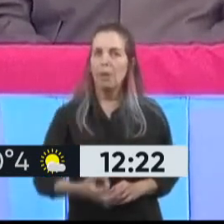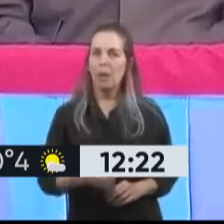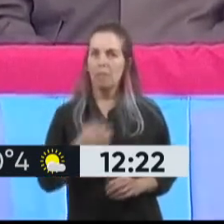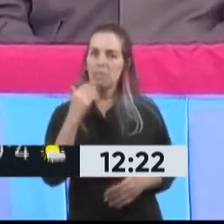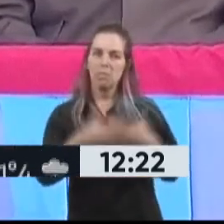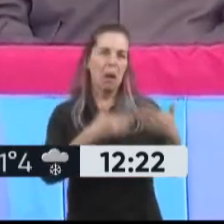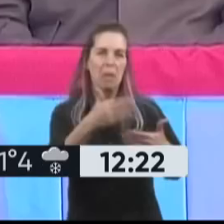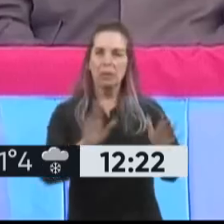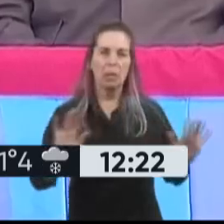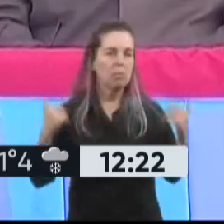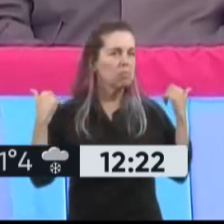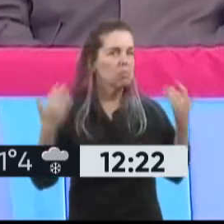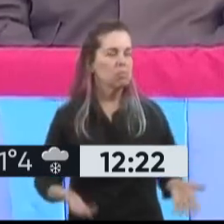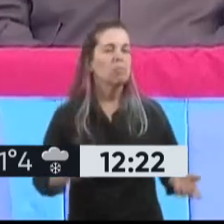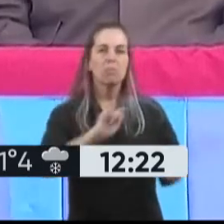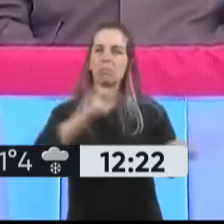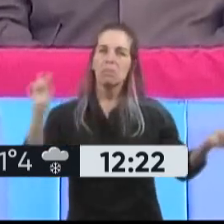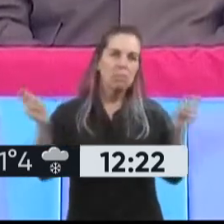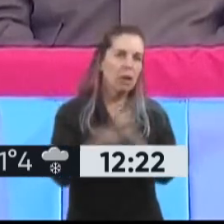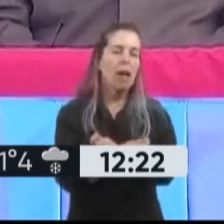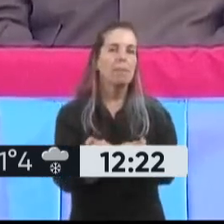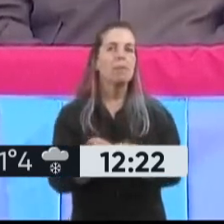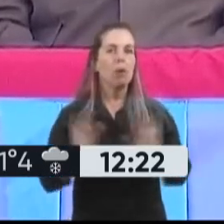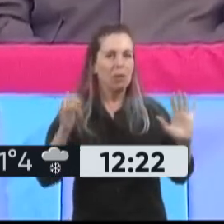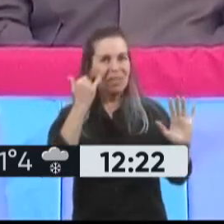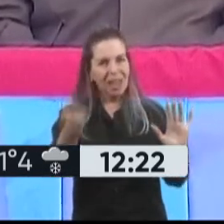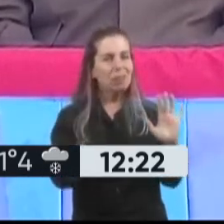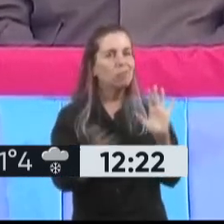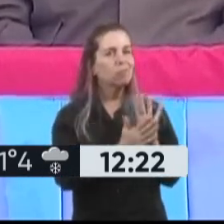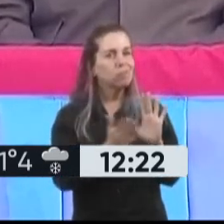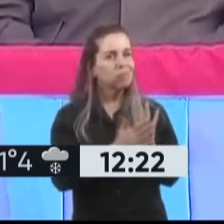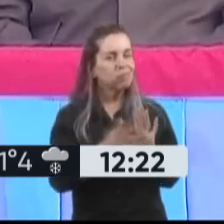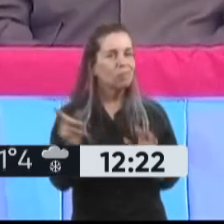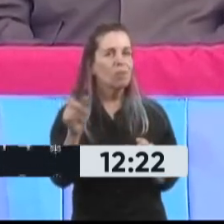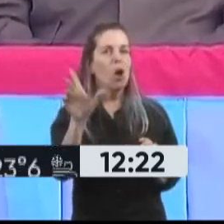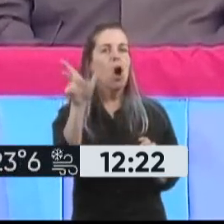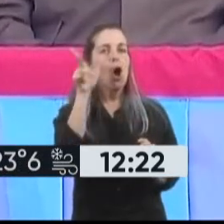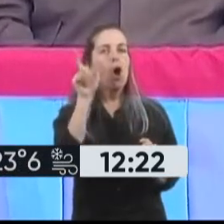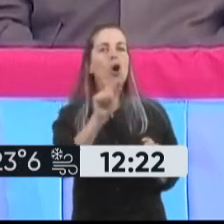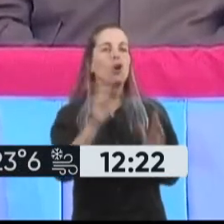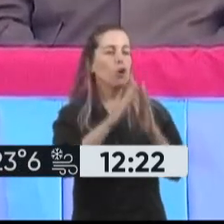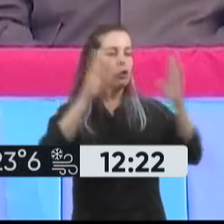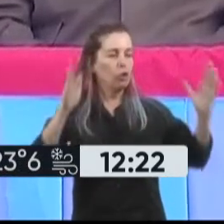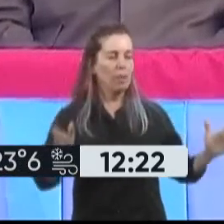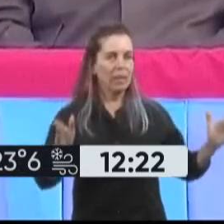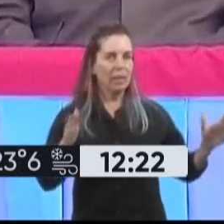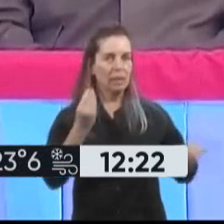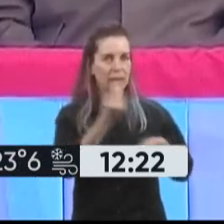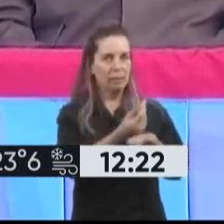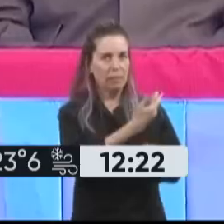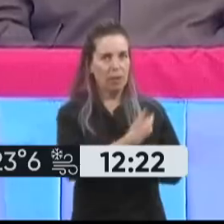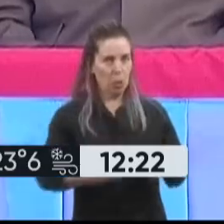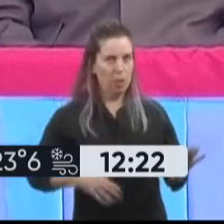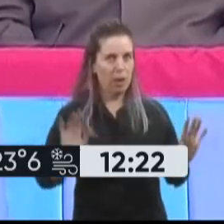Estamos dispuestos a hacer un cambio profundo. Lo hemos demostrado claramente en estos primeros 8 meses, porque lo que nosotros